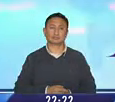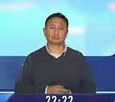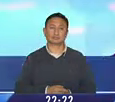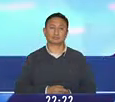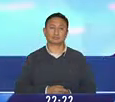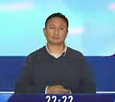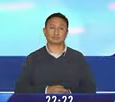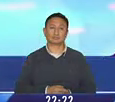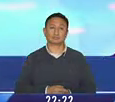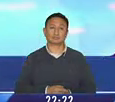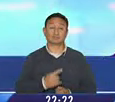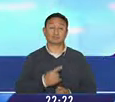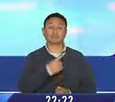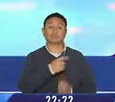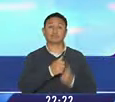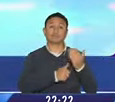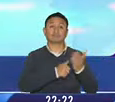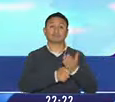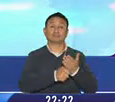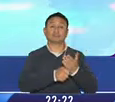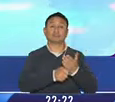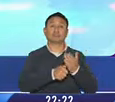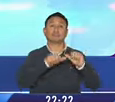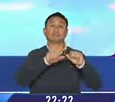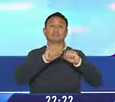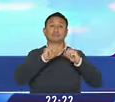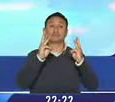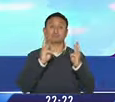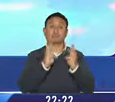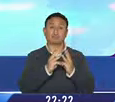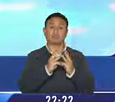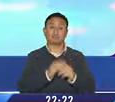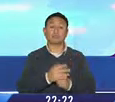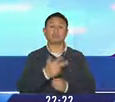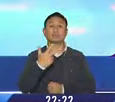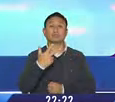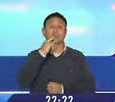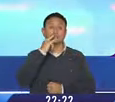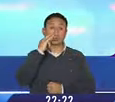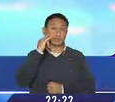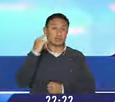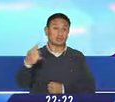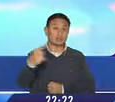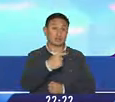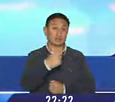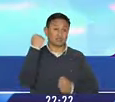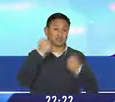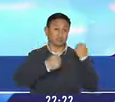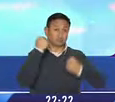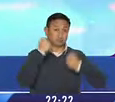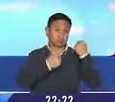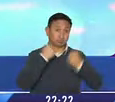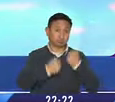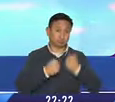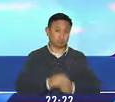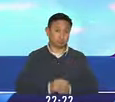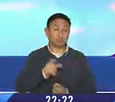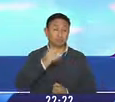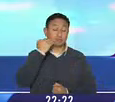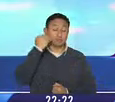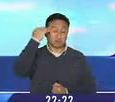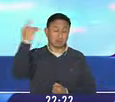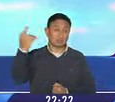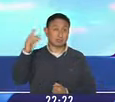Más adelante, el Ministerio de Inclusión Económica y Social busca a los 3 menores de edad que fueron grabados mientras peleaban como un adulto